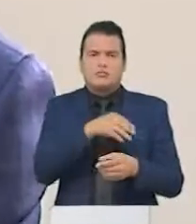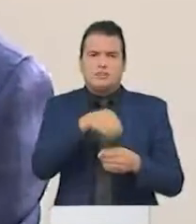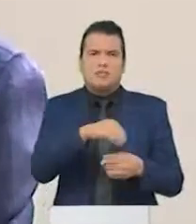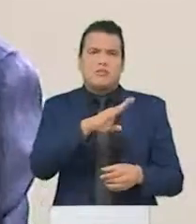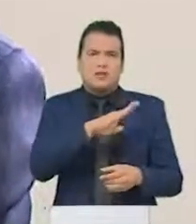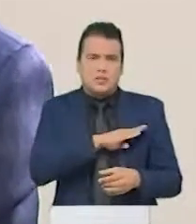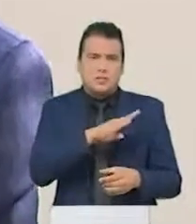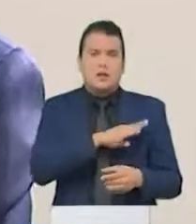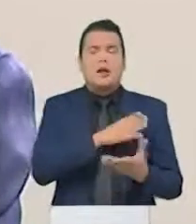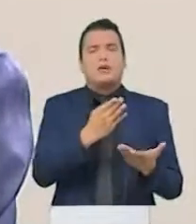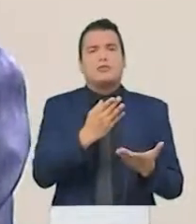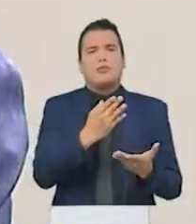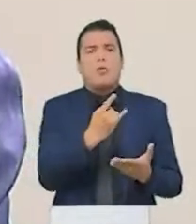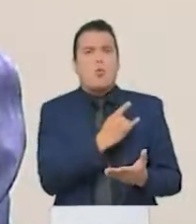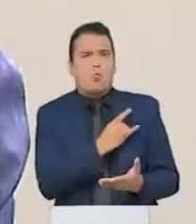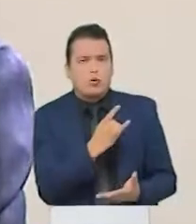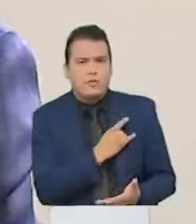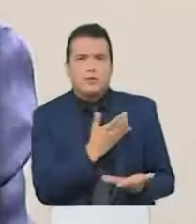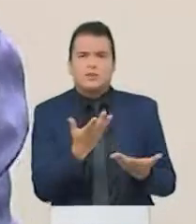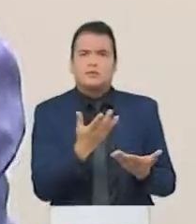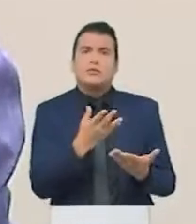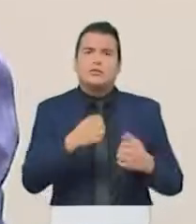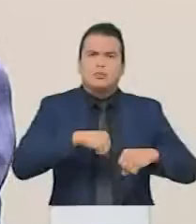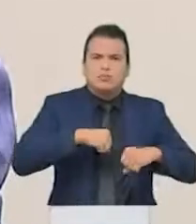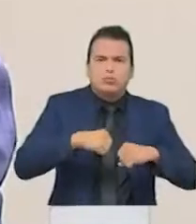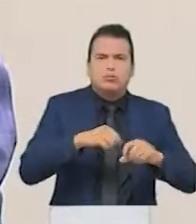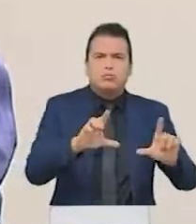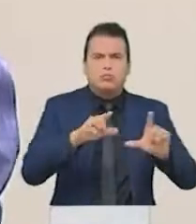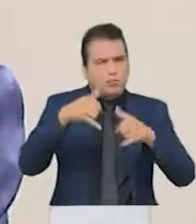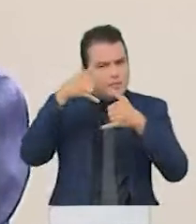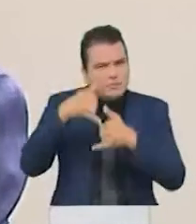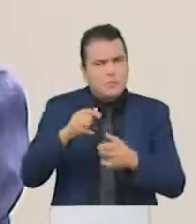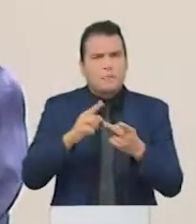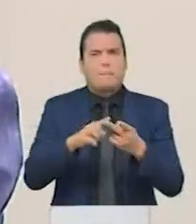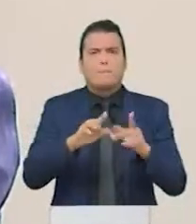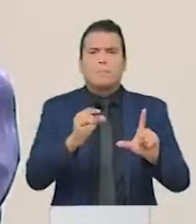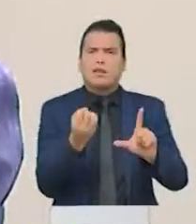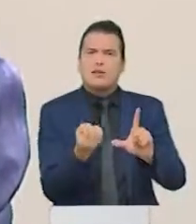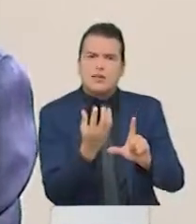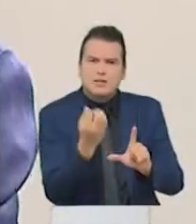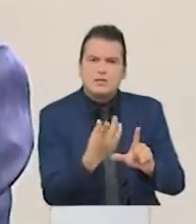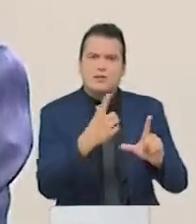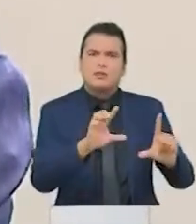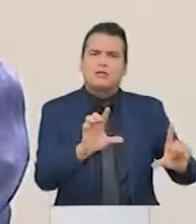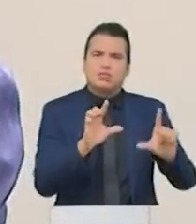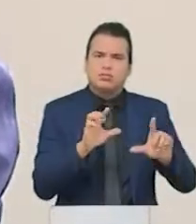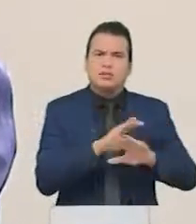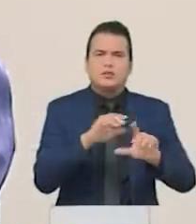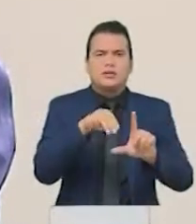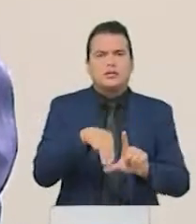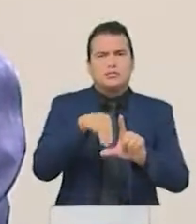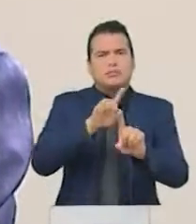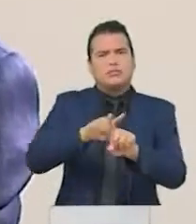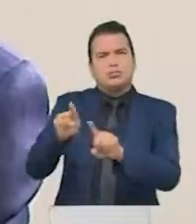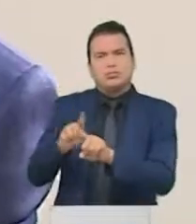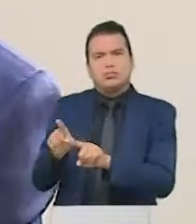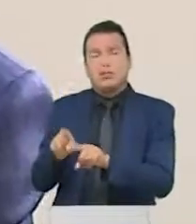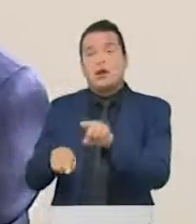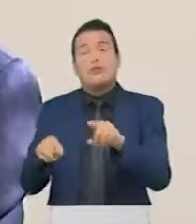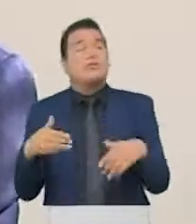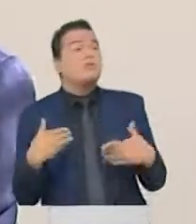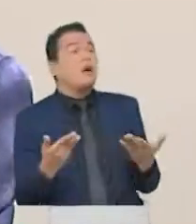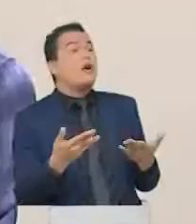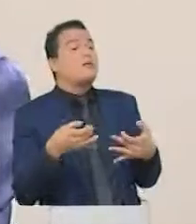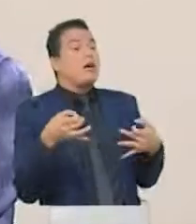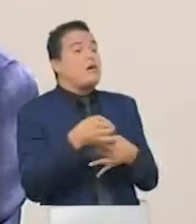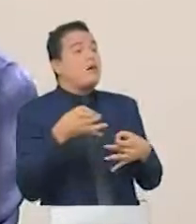de secundaria no solamente ha estado en la universidad se ha preparado como ingeniera se ha preparado como licenciada se ha preparado en maestrías aunque los otros